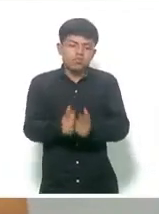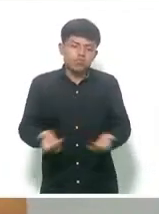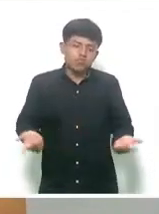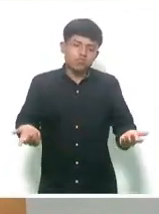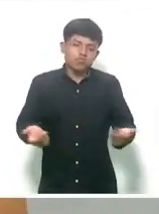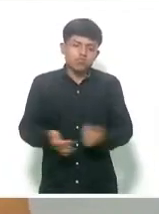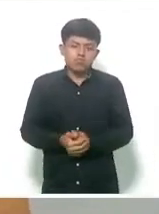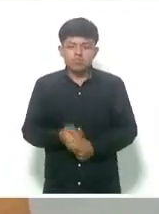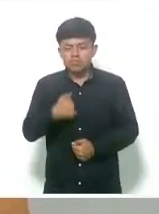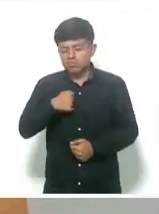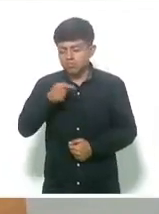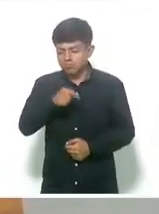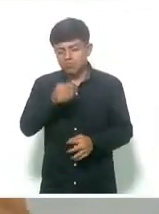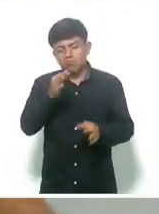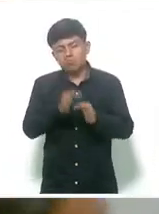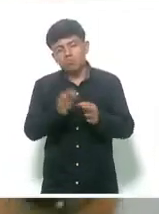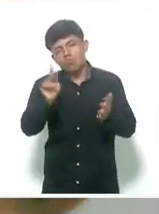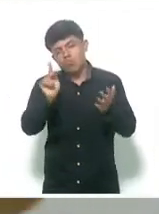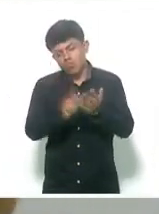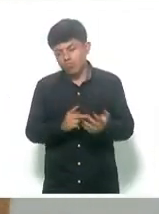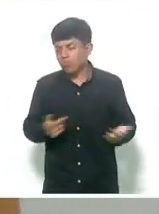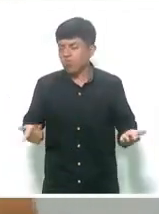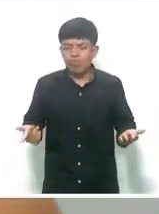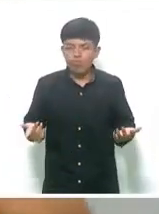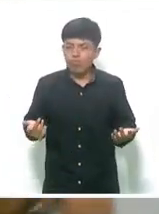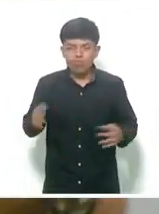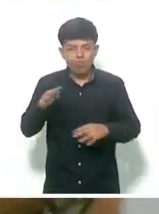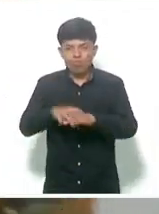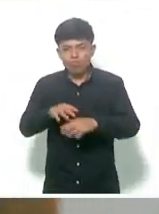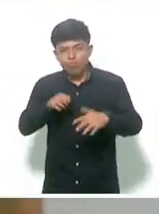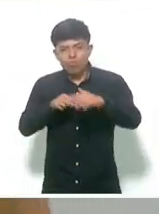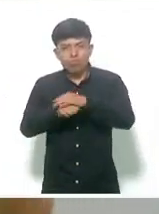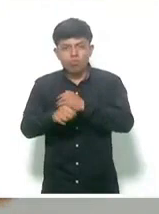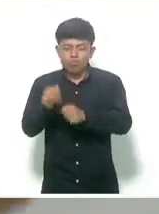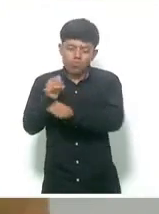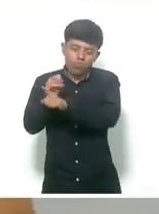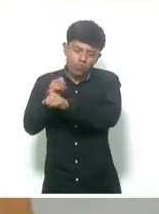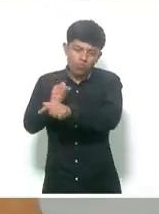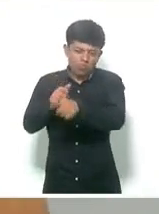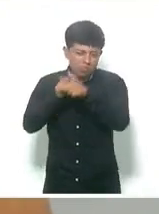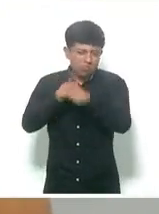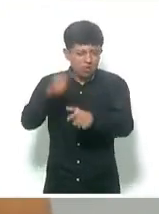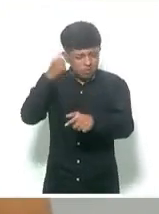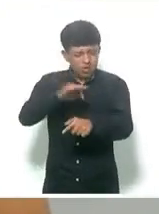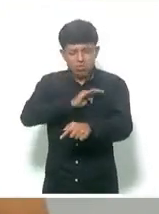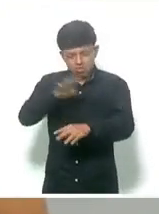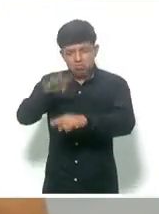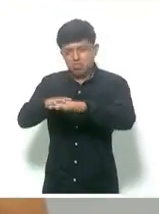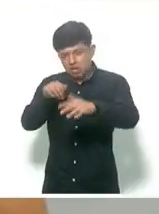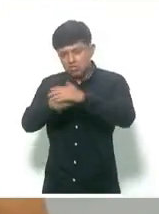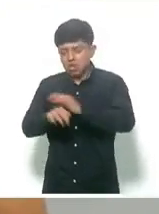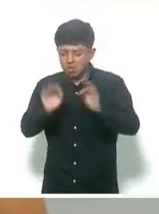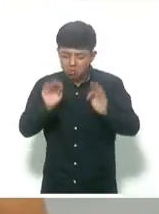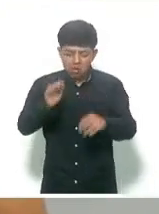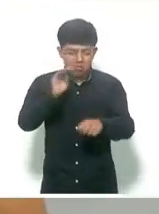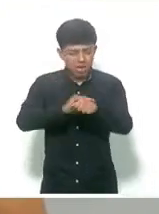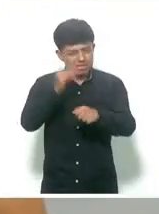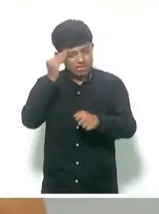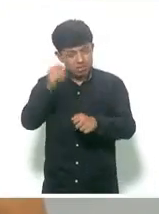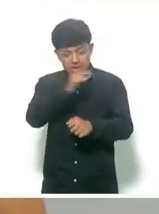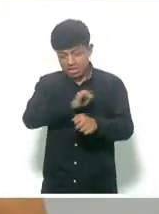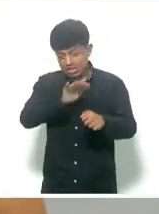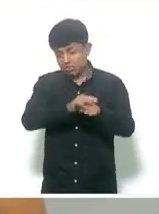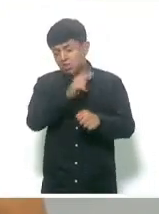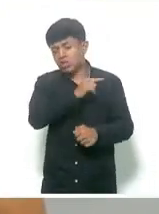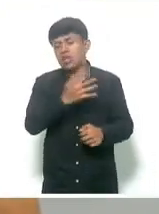ahí es donde nos damos cuenta que tenemos que volver a reintegrar esas investigación seguimientos para hacer las detenciones correspondientes la parte del ismo es muy